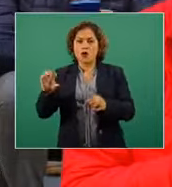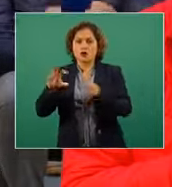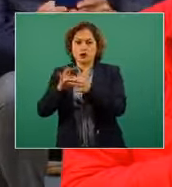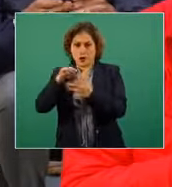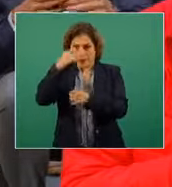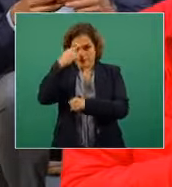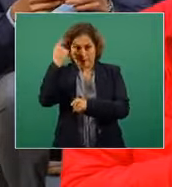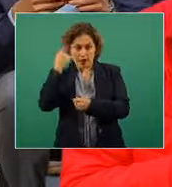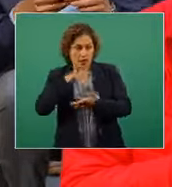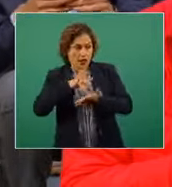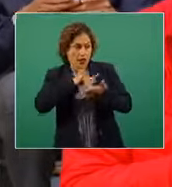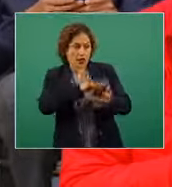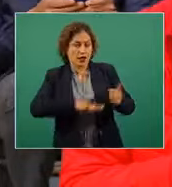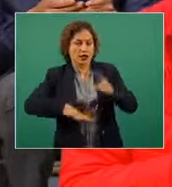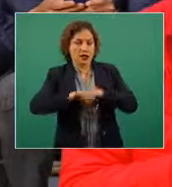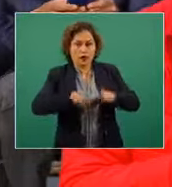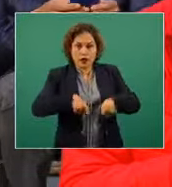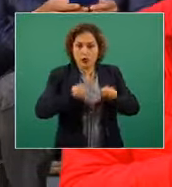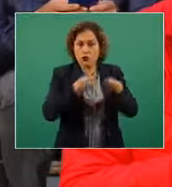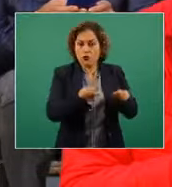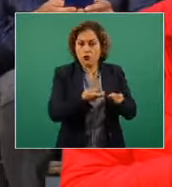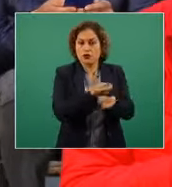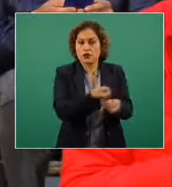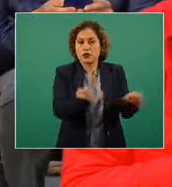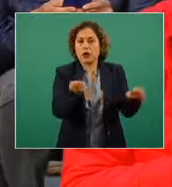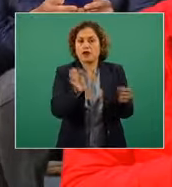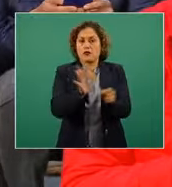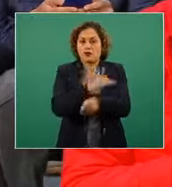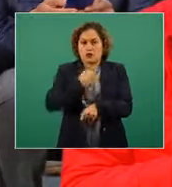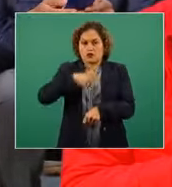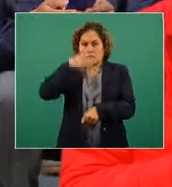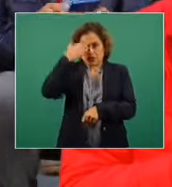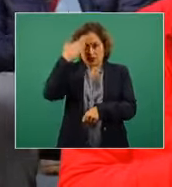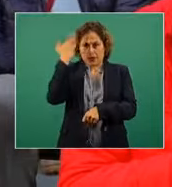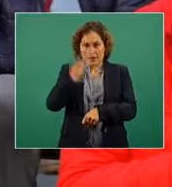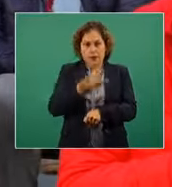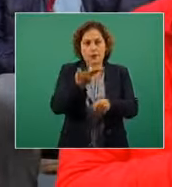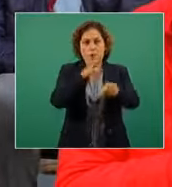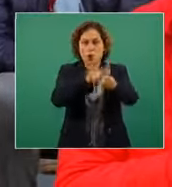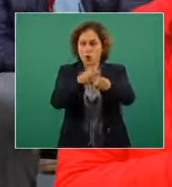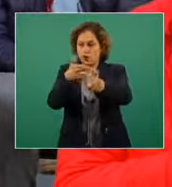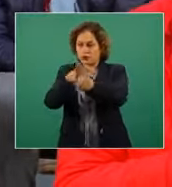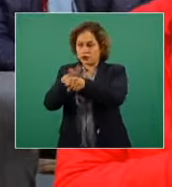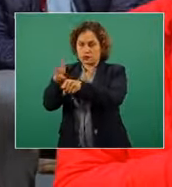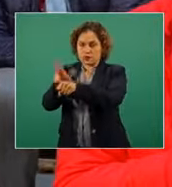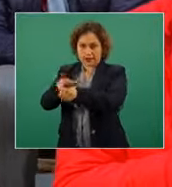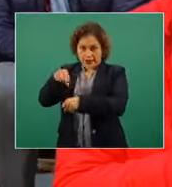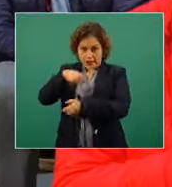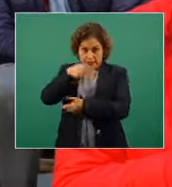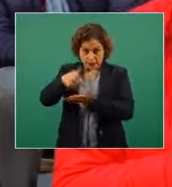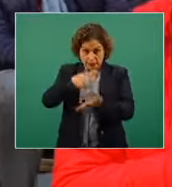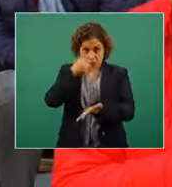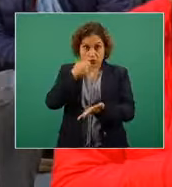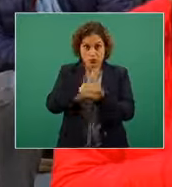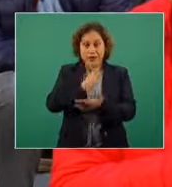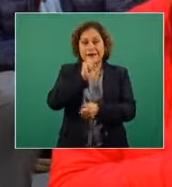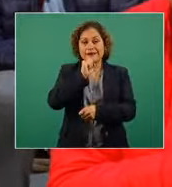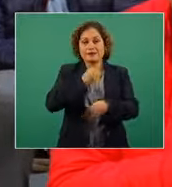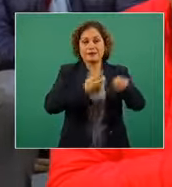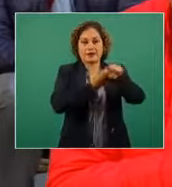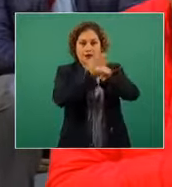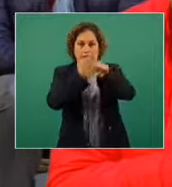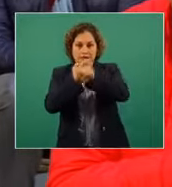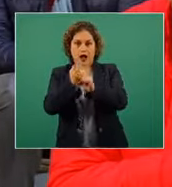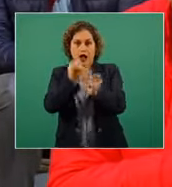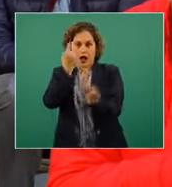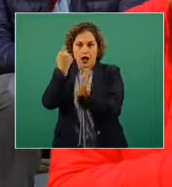Tenemos conocimiento que hay desabasto en algunos hospitales de la ciudad y de algunos estados de la